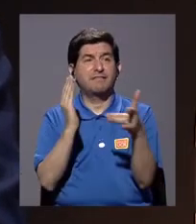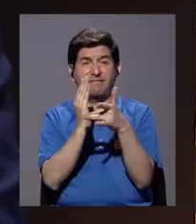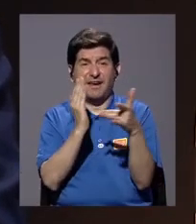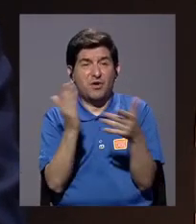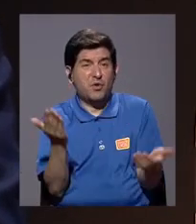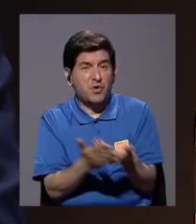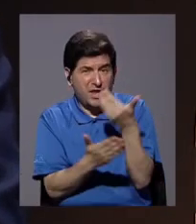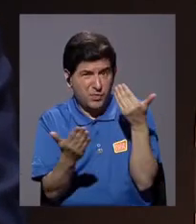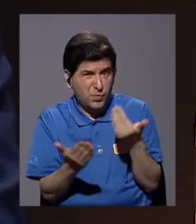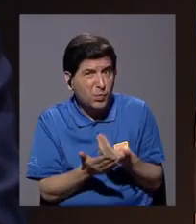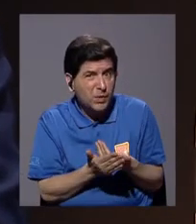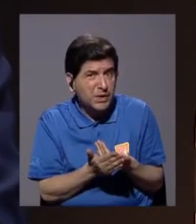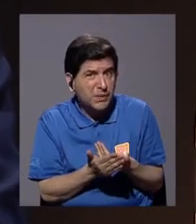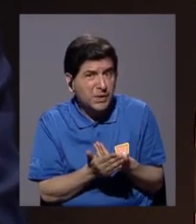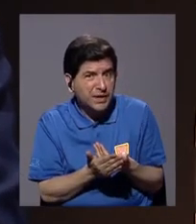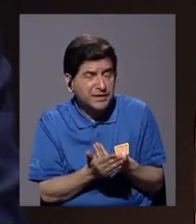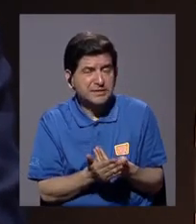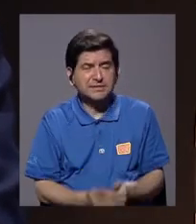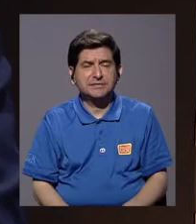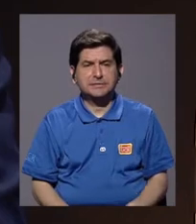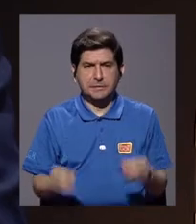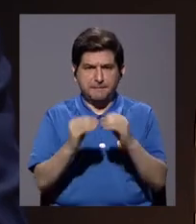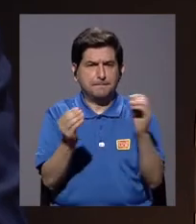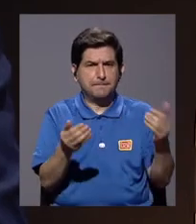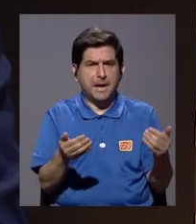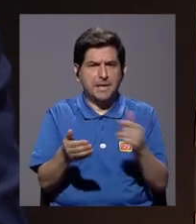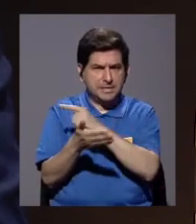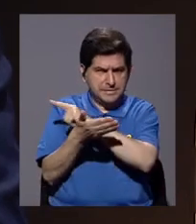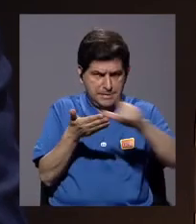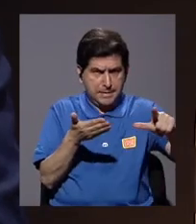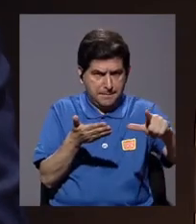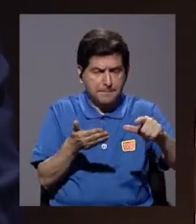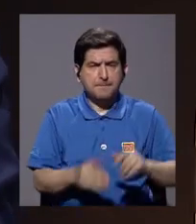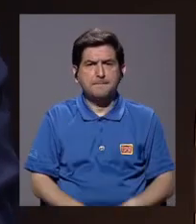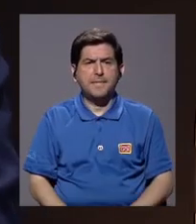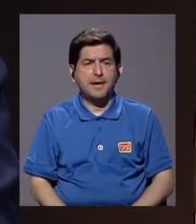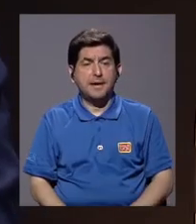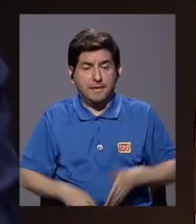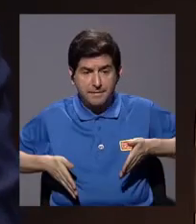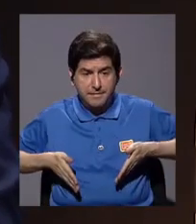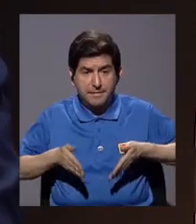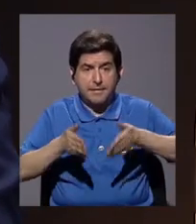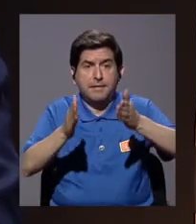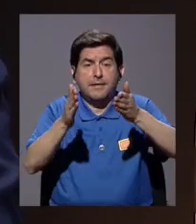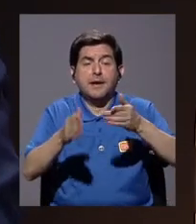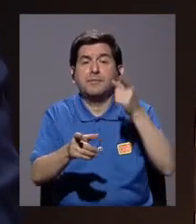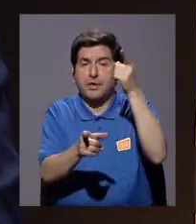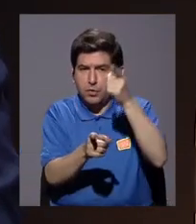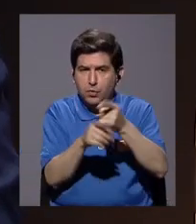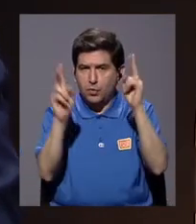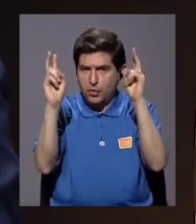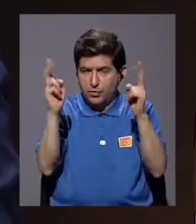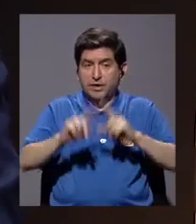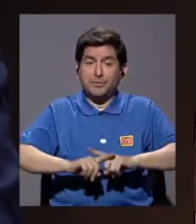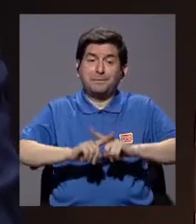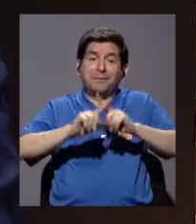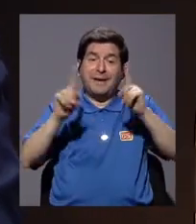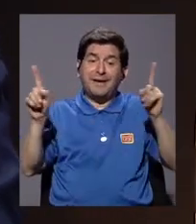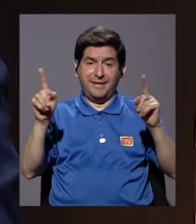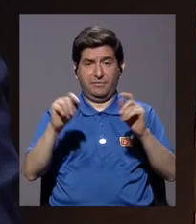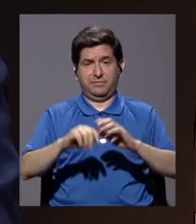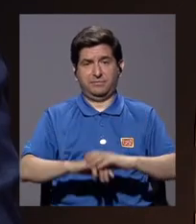tecnologías nuevas son generalmente más limpias y es el camino correcto. Sin